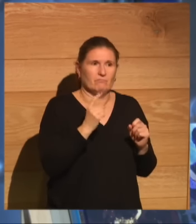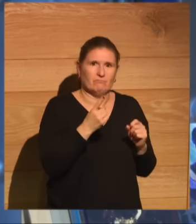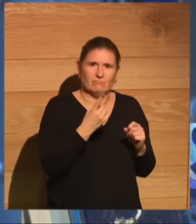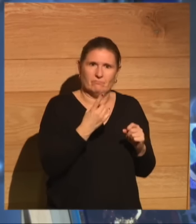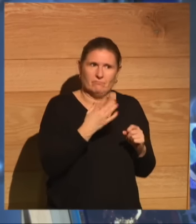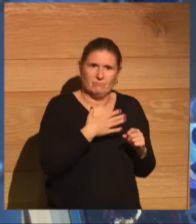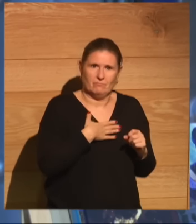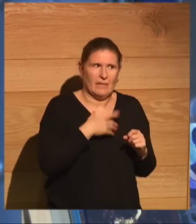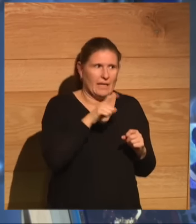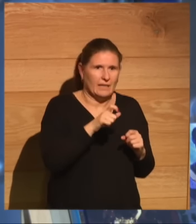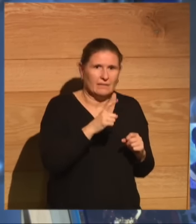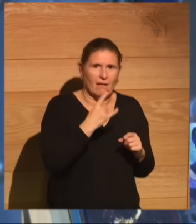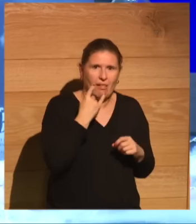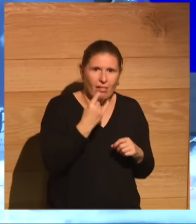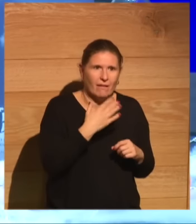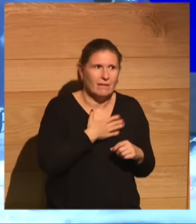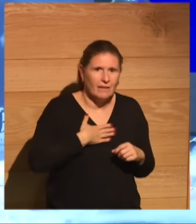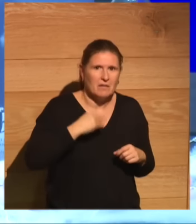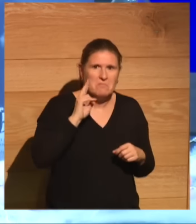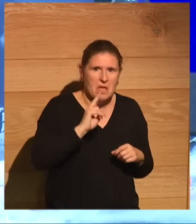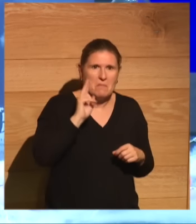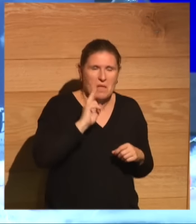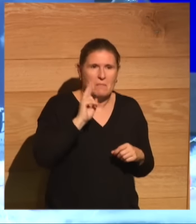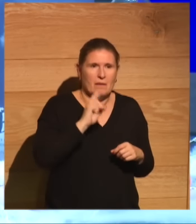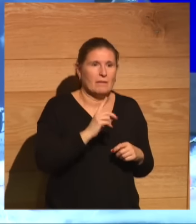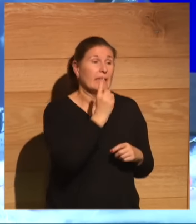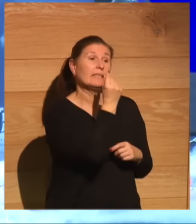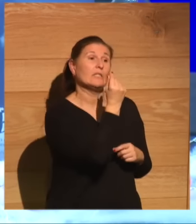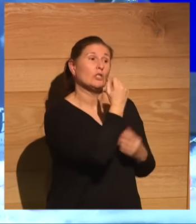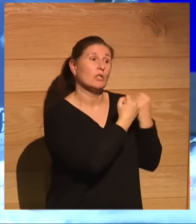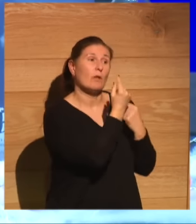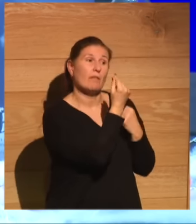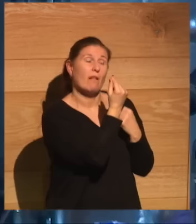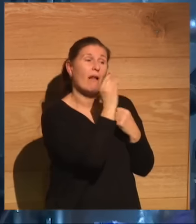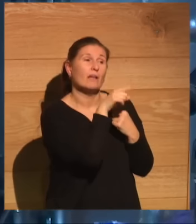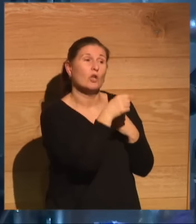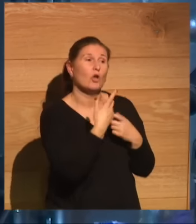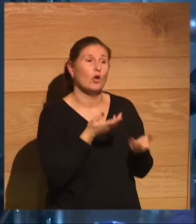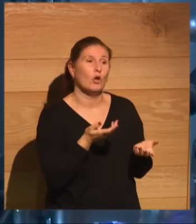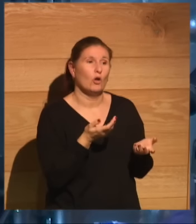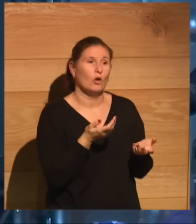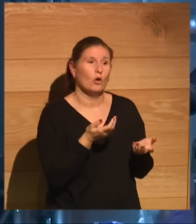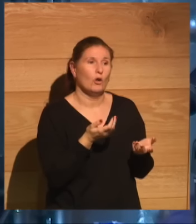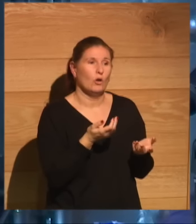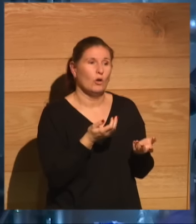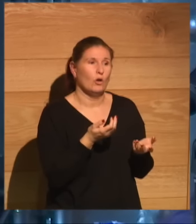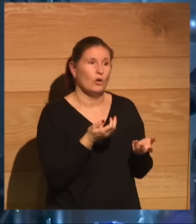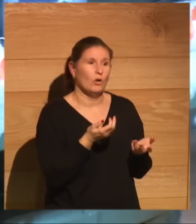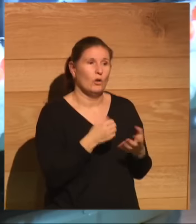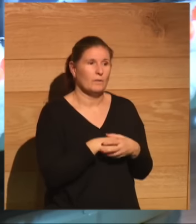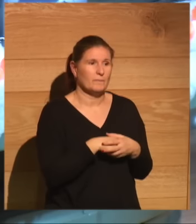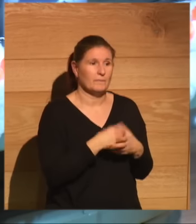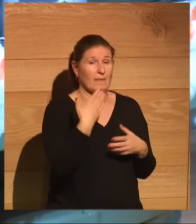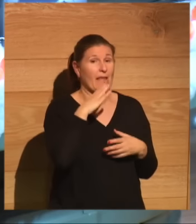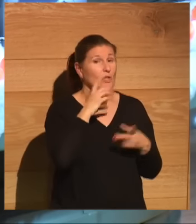un montón de gente. ¿Tenemos datos? Propiedad. ¿Datos de económicos tenemos? Ay, amigo, muchísimo Javier, dinero, cansado. ¿Tú qué crees? Pero,